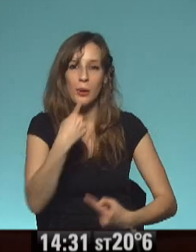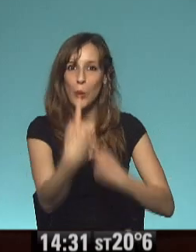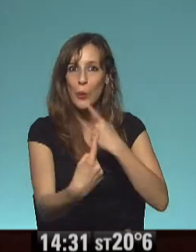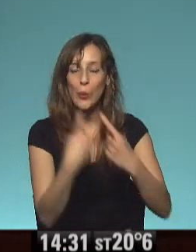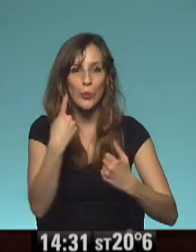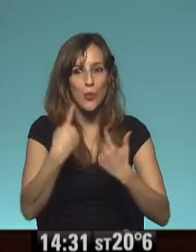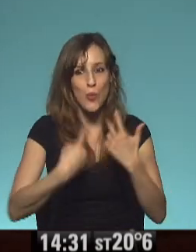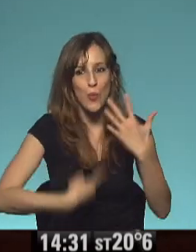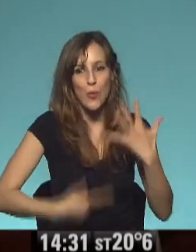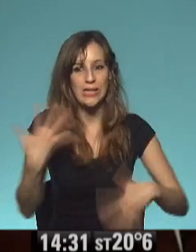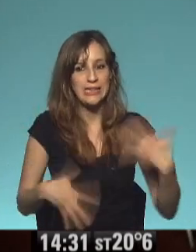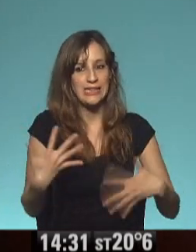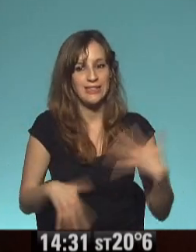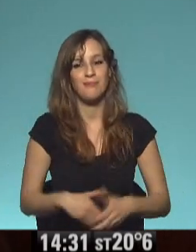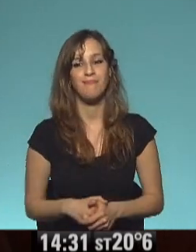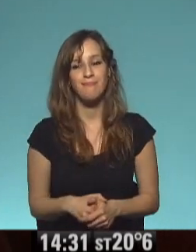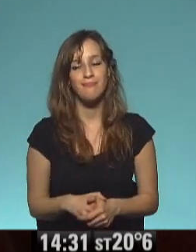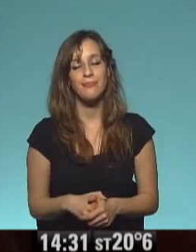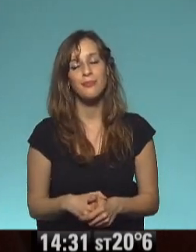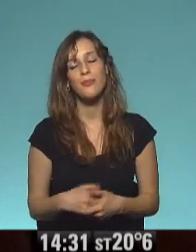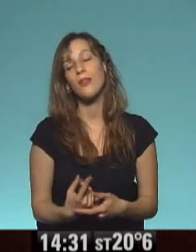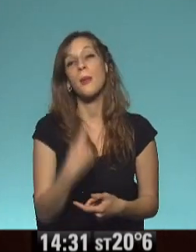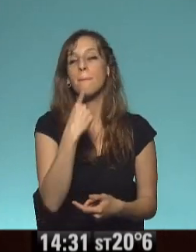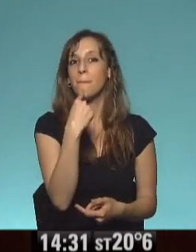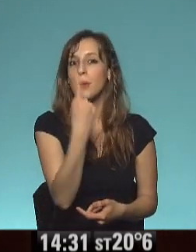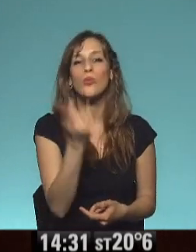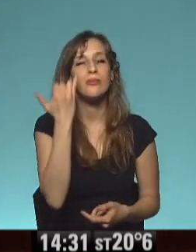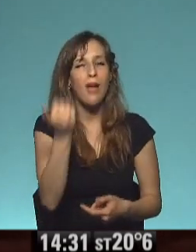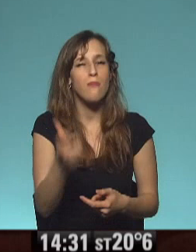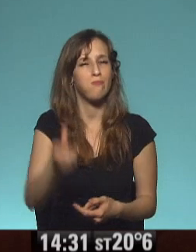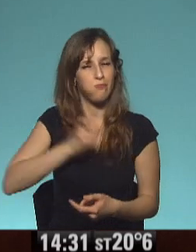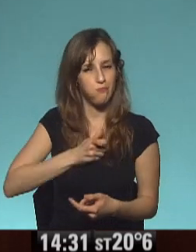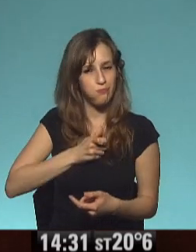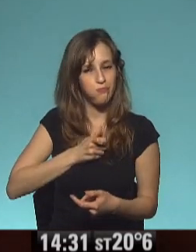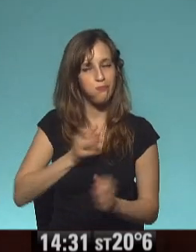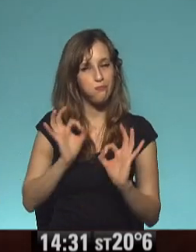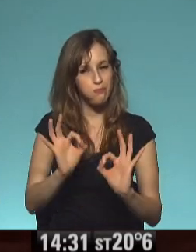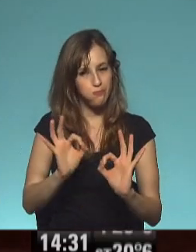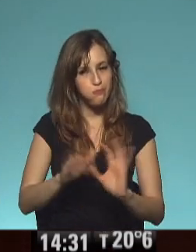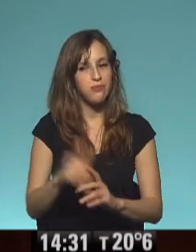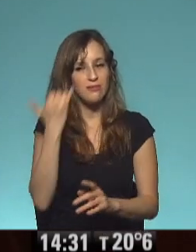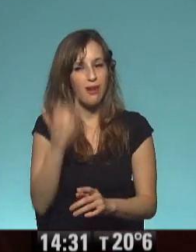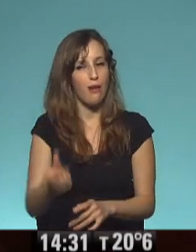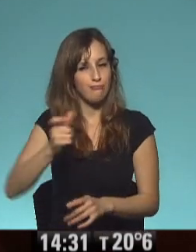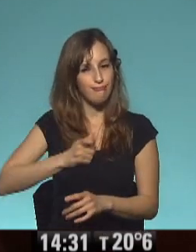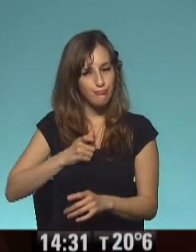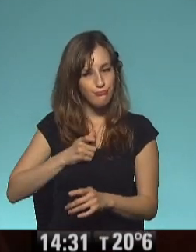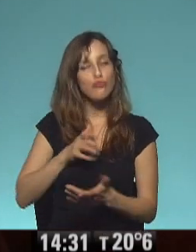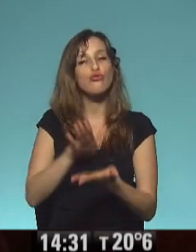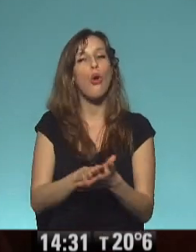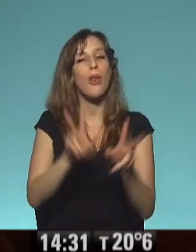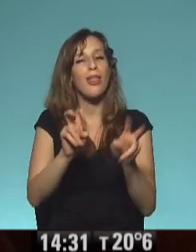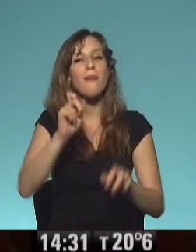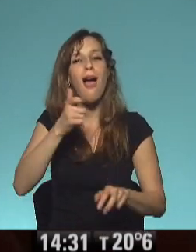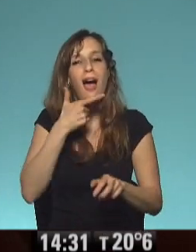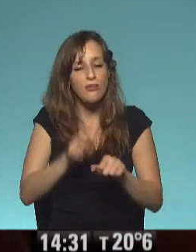este momento que no sé por dónde empezar. Aunque una de las preguntas ya fue respondida por usted y por Matías Culfas, que tiene que ver con el gasoducto,